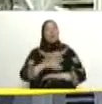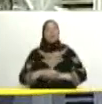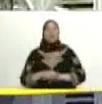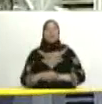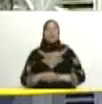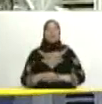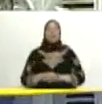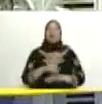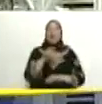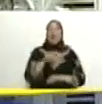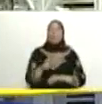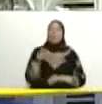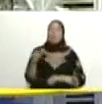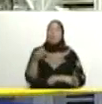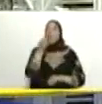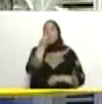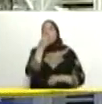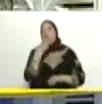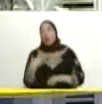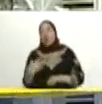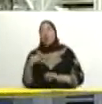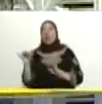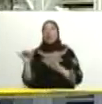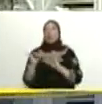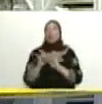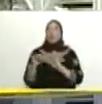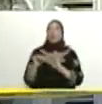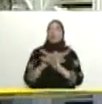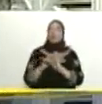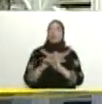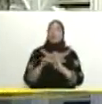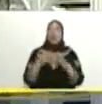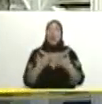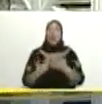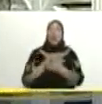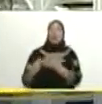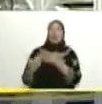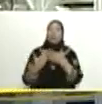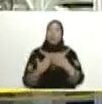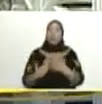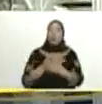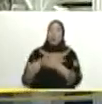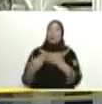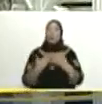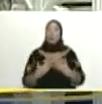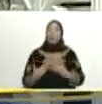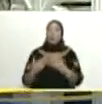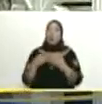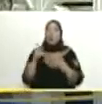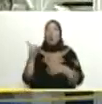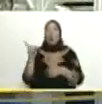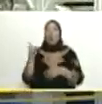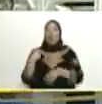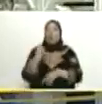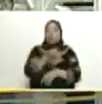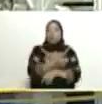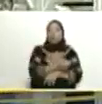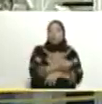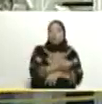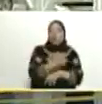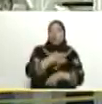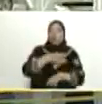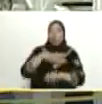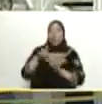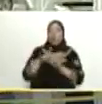colabora y todo para adelante. ¿Estás estudiando? Sí, ya me voy a graduar. ¿De qué? De